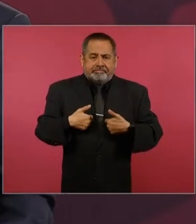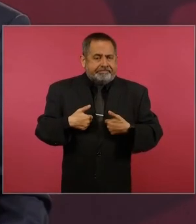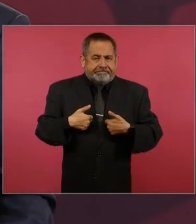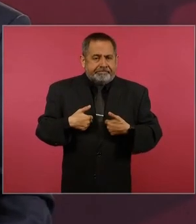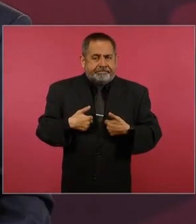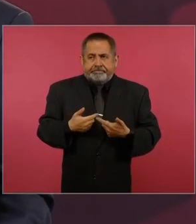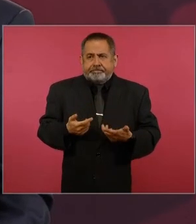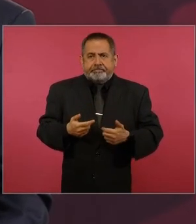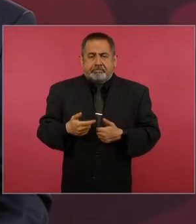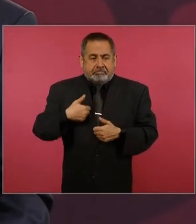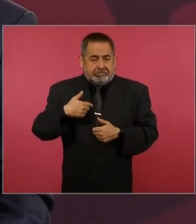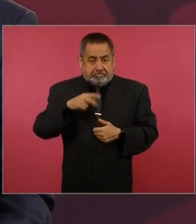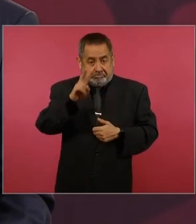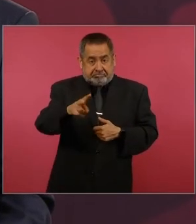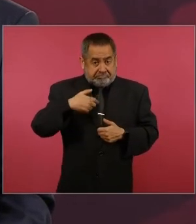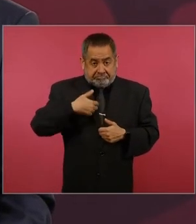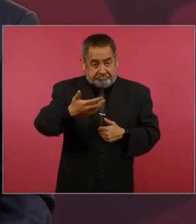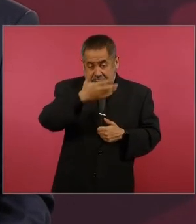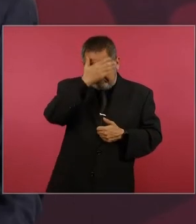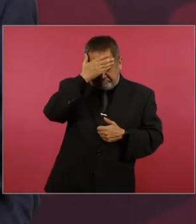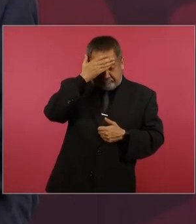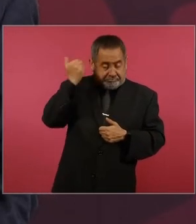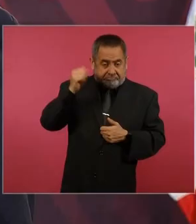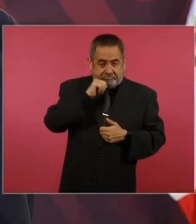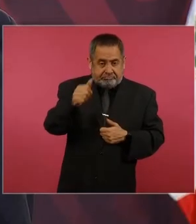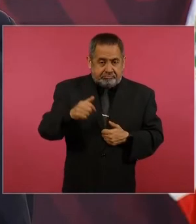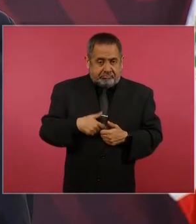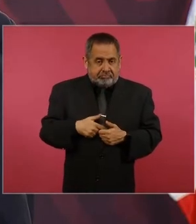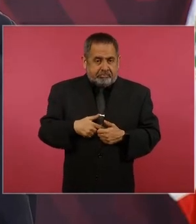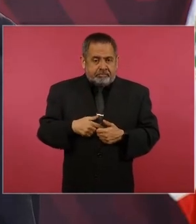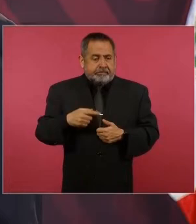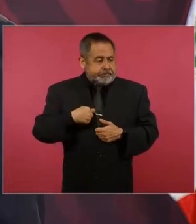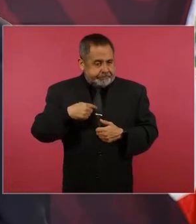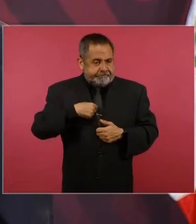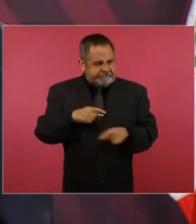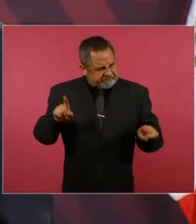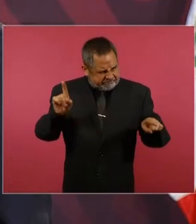estaba enterado y no es mi fuerte la venganza,